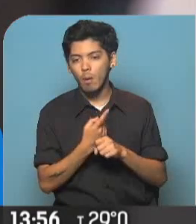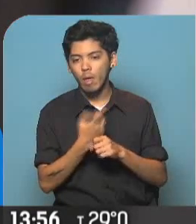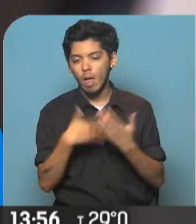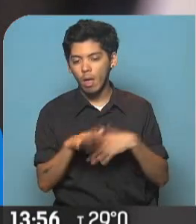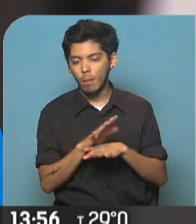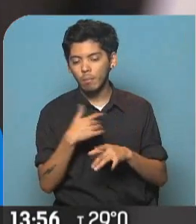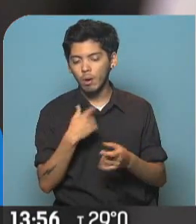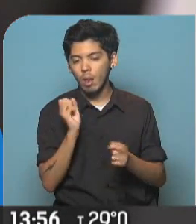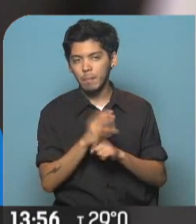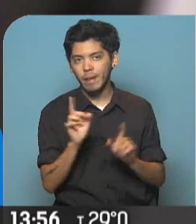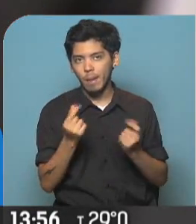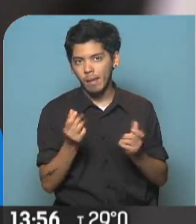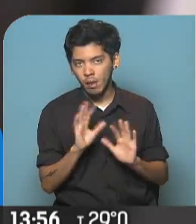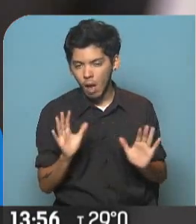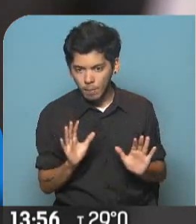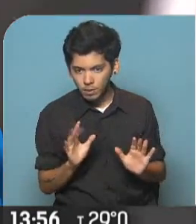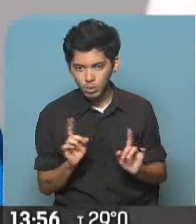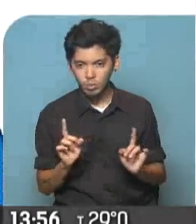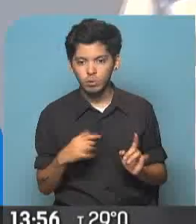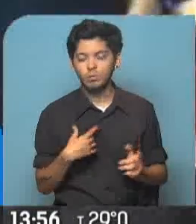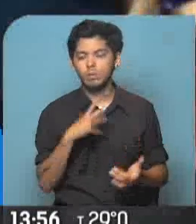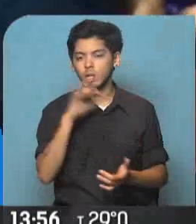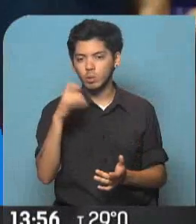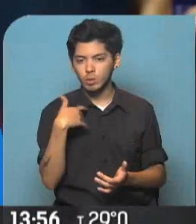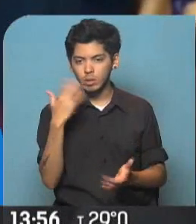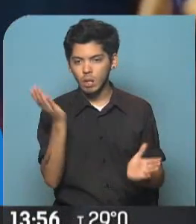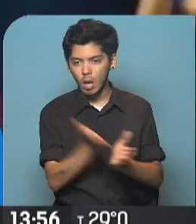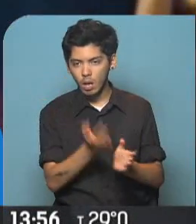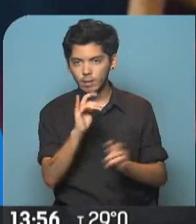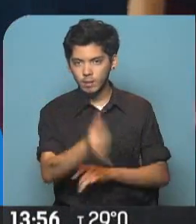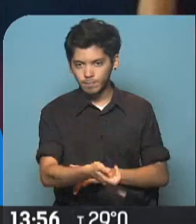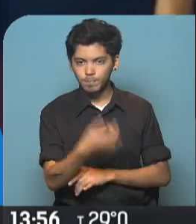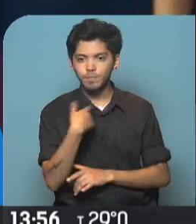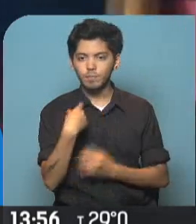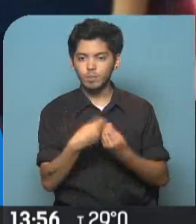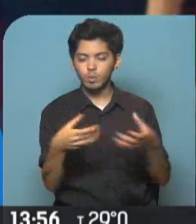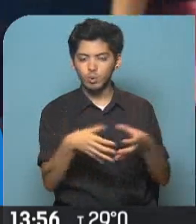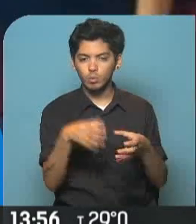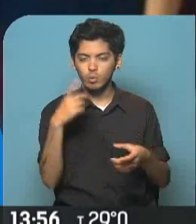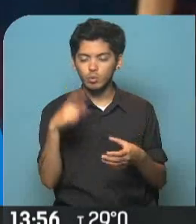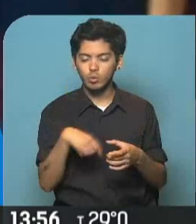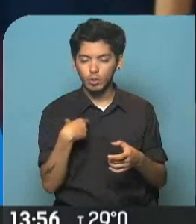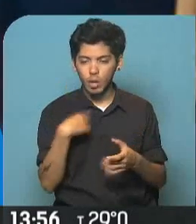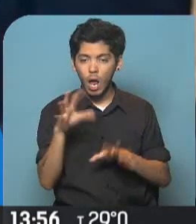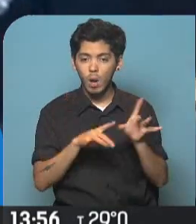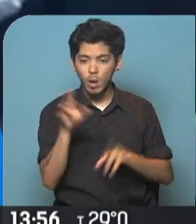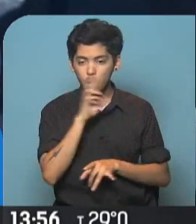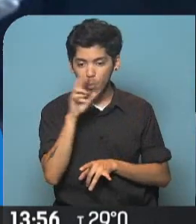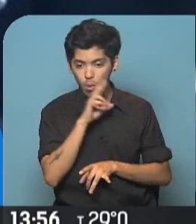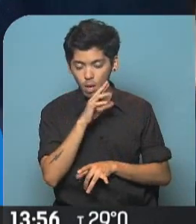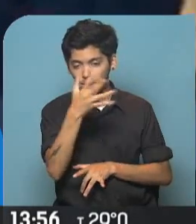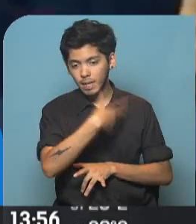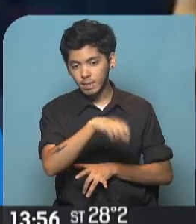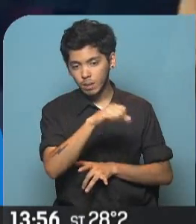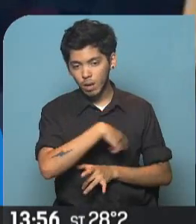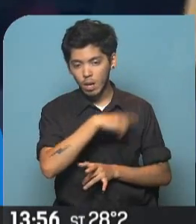las heridas y presentaron una denuncia penal. Según varias organizaciones sociales, algunas internas fueron llevadas